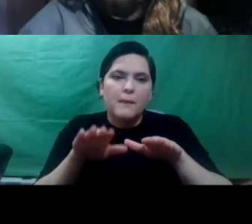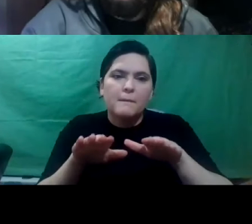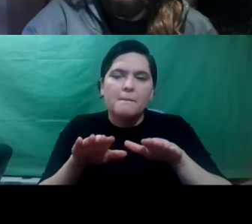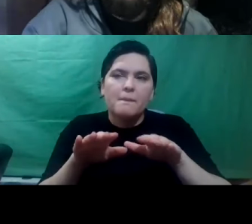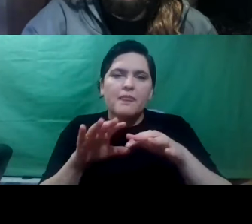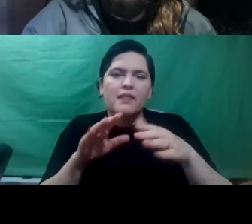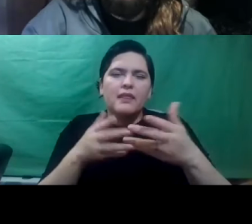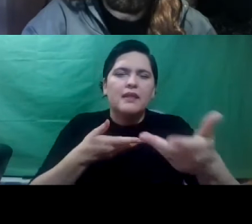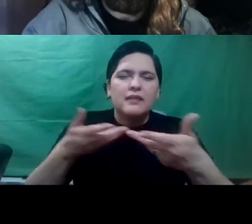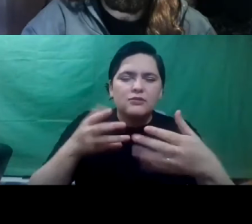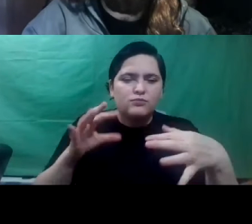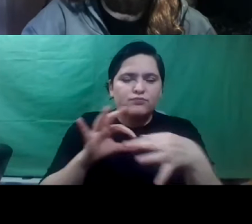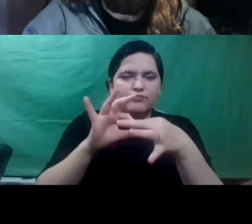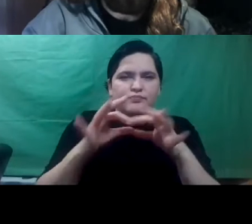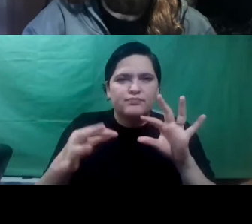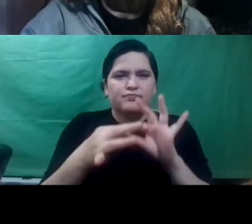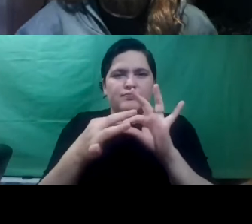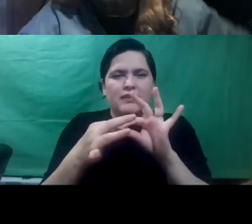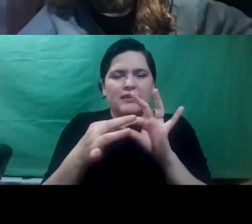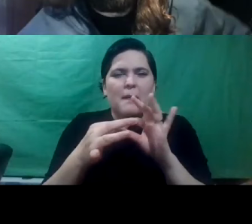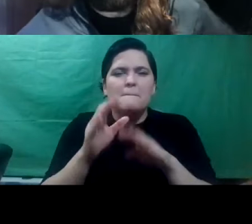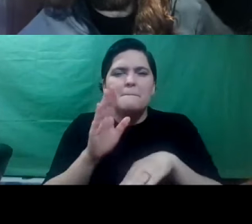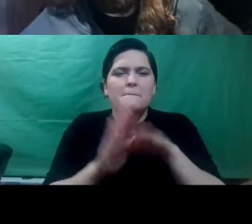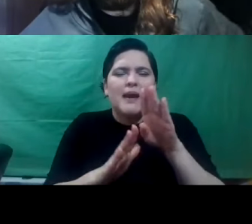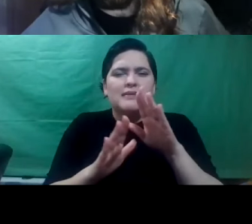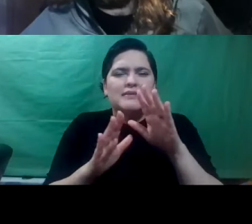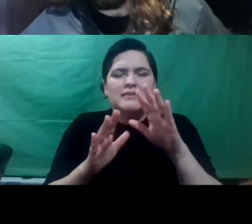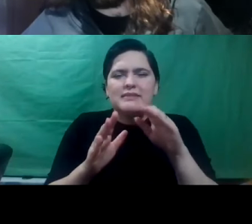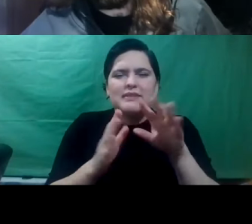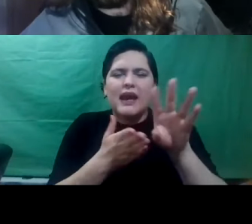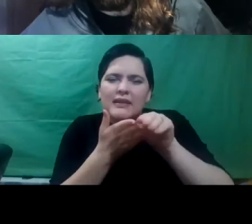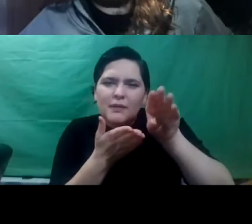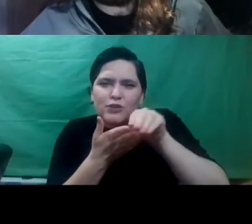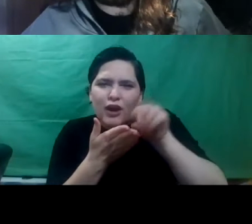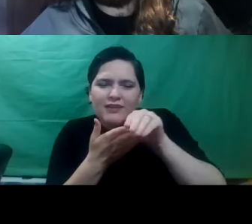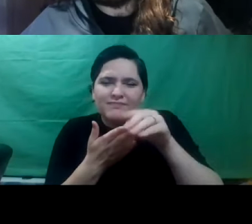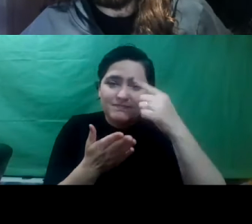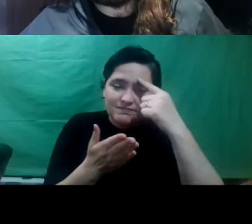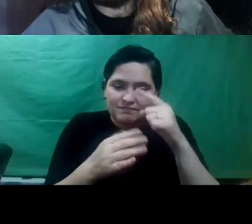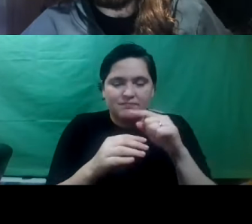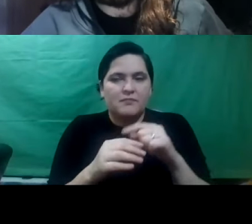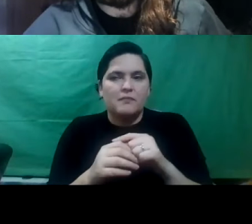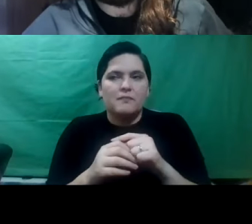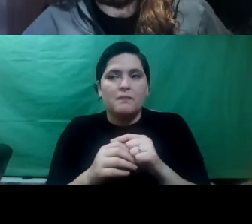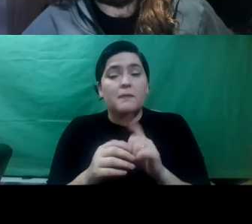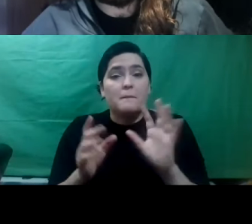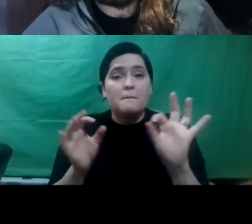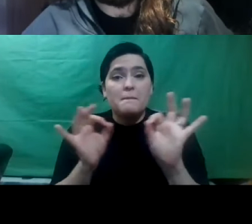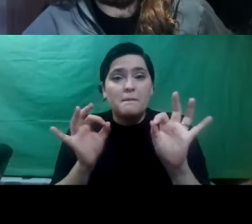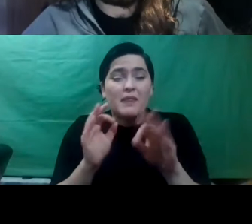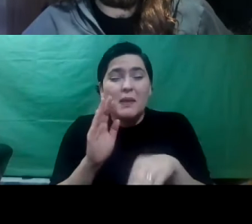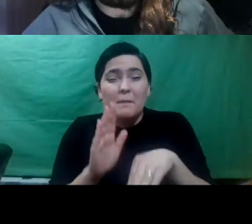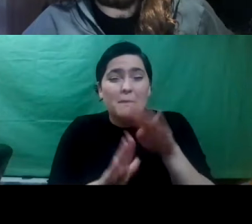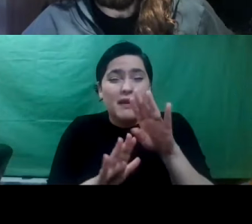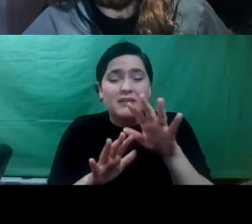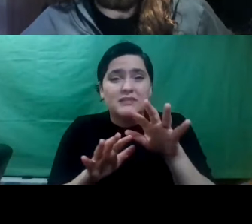interacción entre la conectividad y la densidad de receptores. La conectividad local, como mencioné, explicaría la mayor parte de los efectos de la activación del